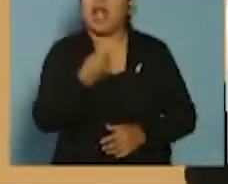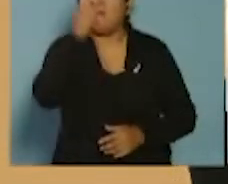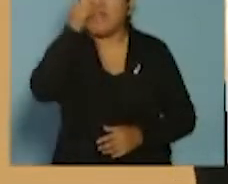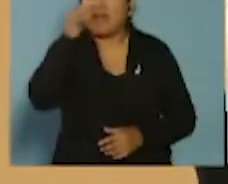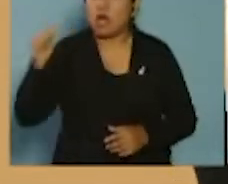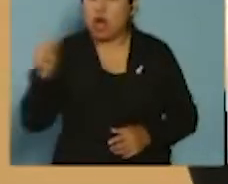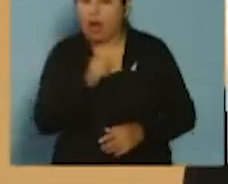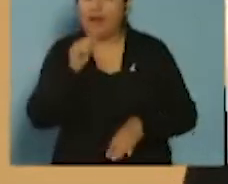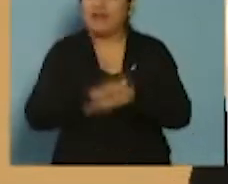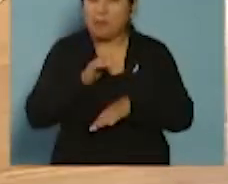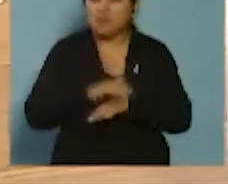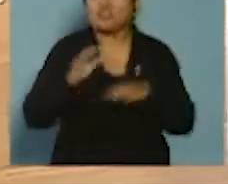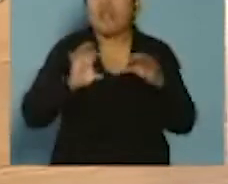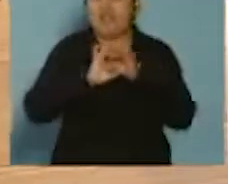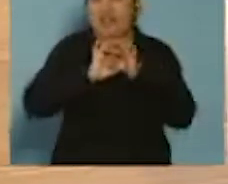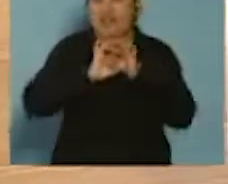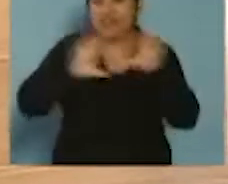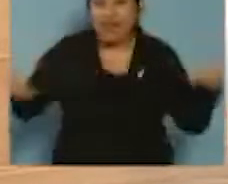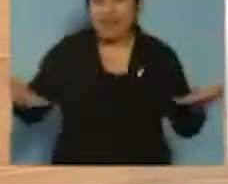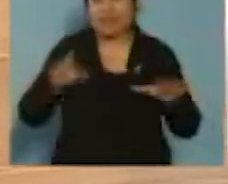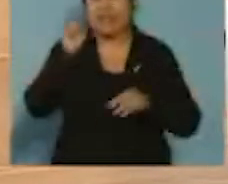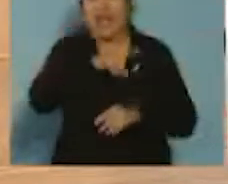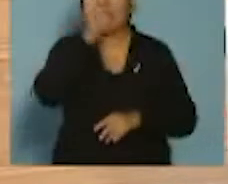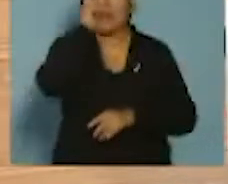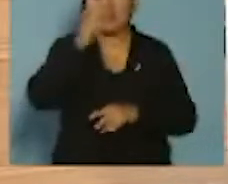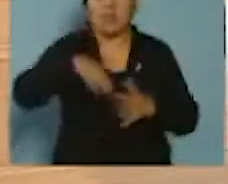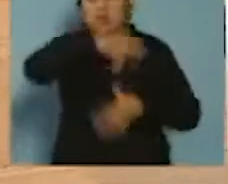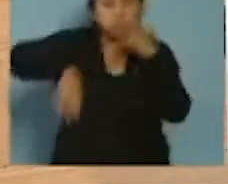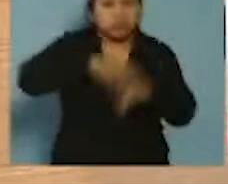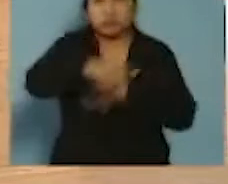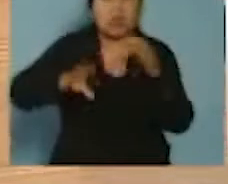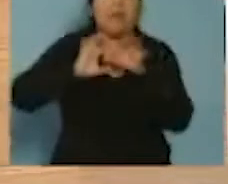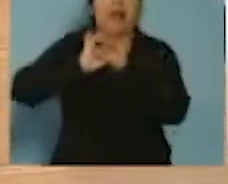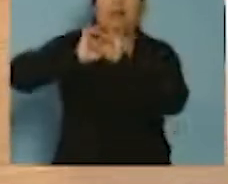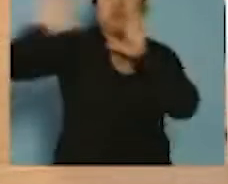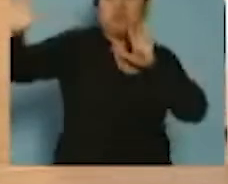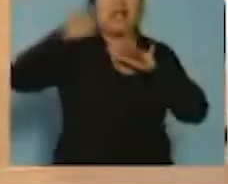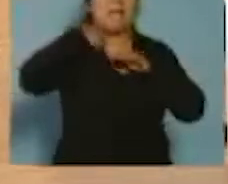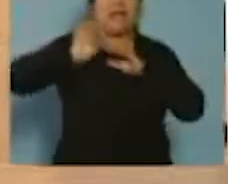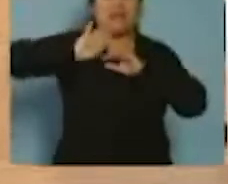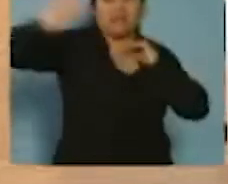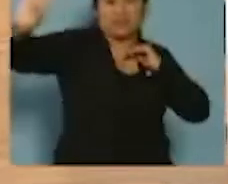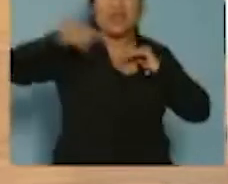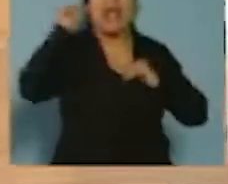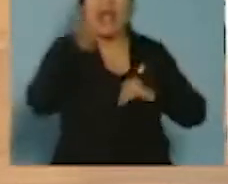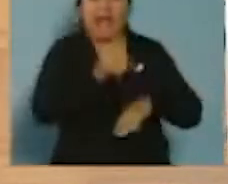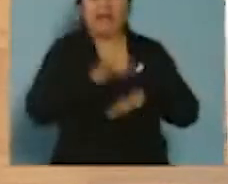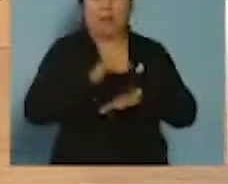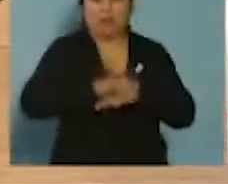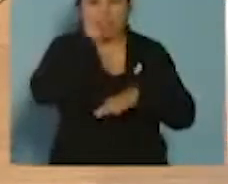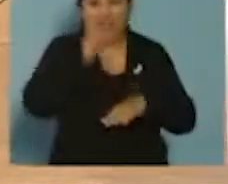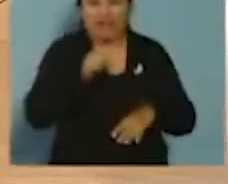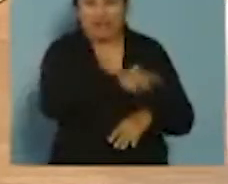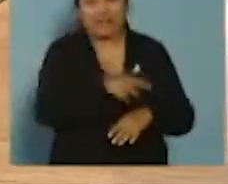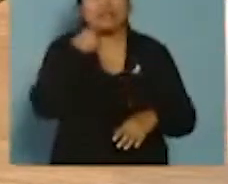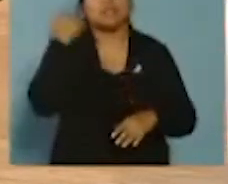acá lo que muestra es la continuidad histórica que existe entre